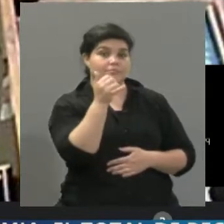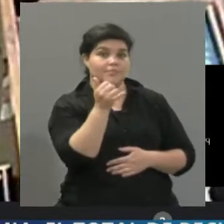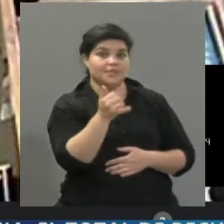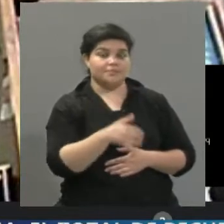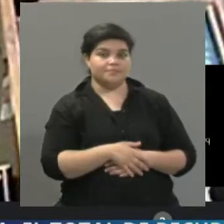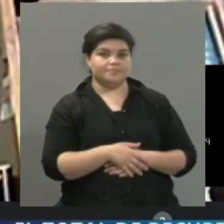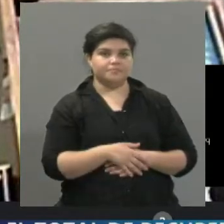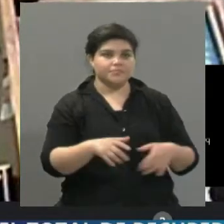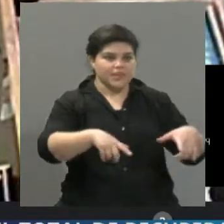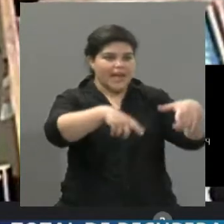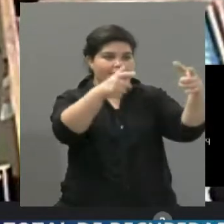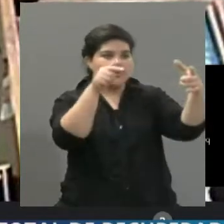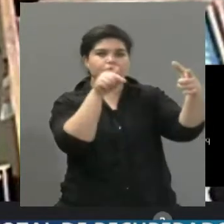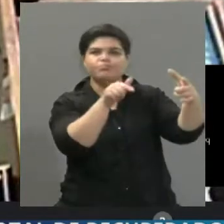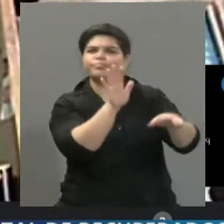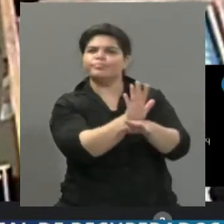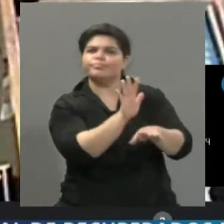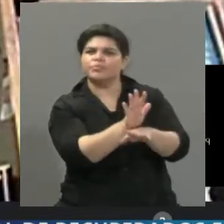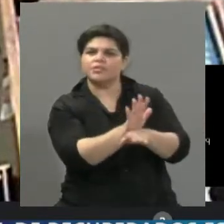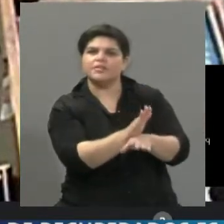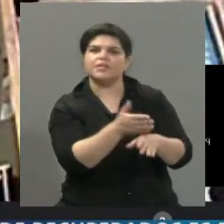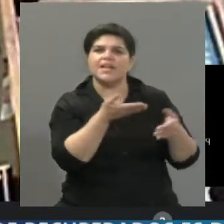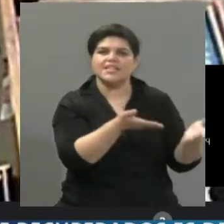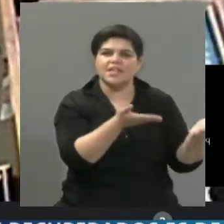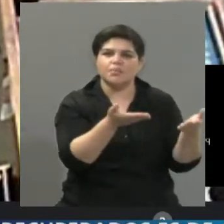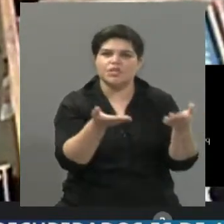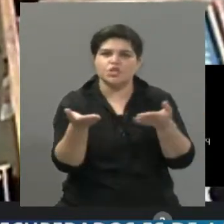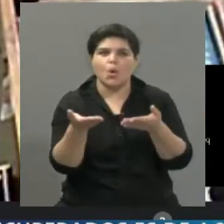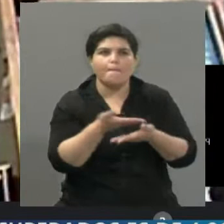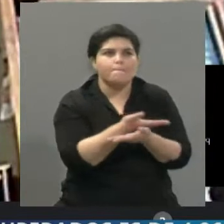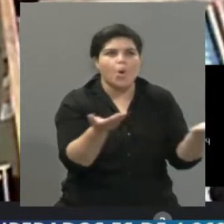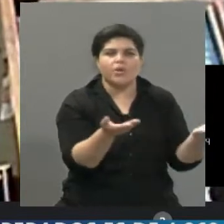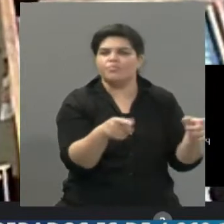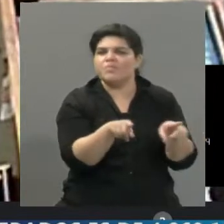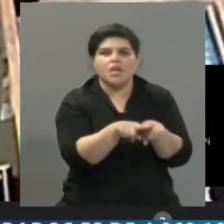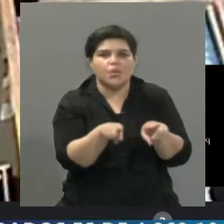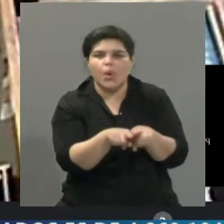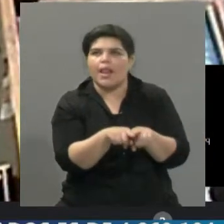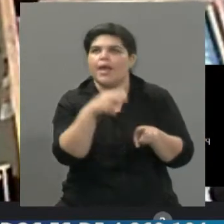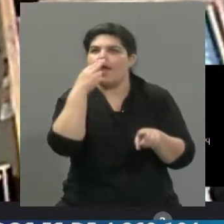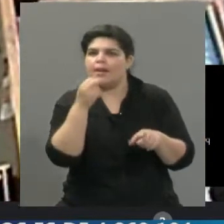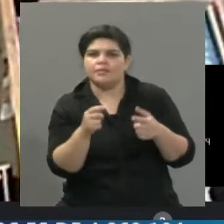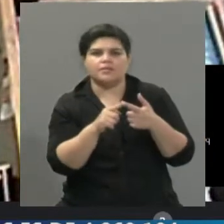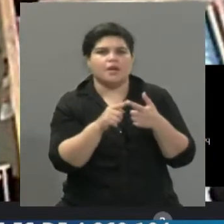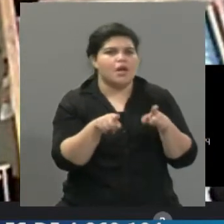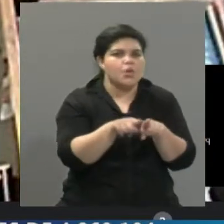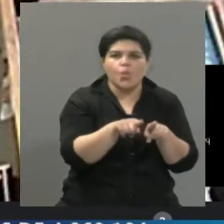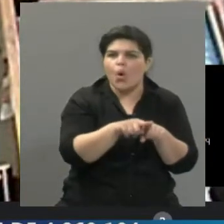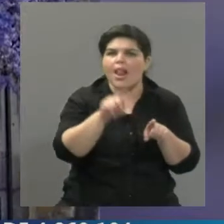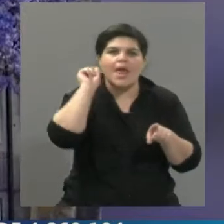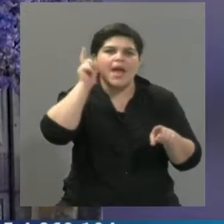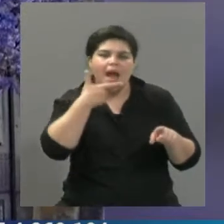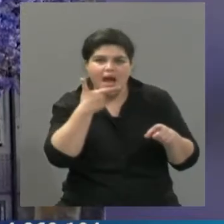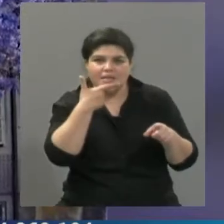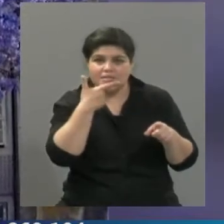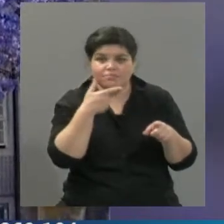Sí, el arbolado es un servicio público más. Como la electricidad, como el gas, es un servicio público. Tiene